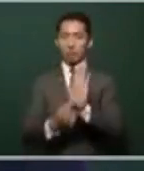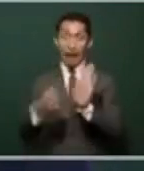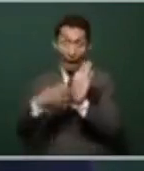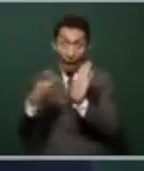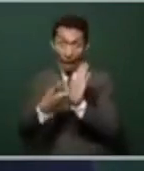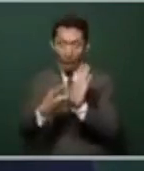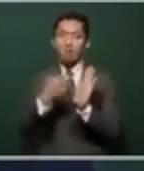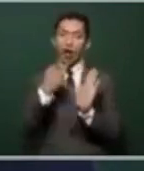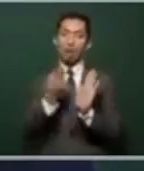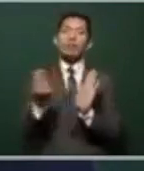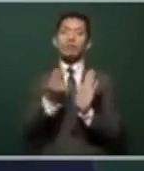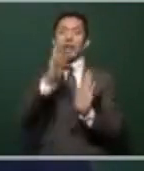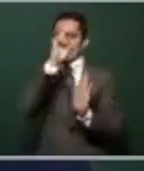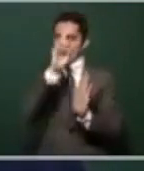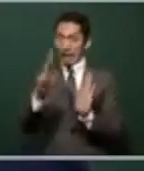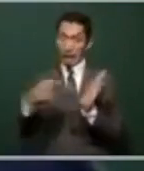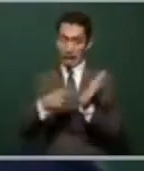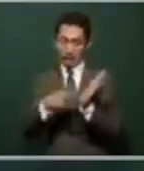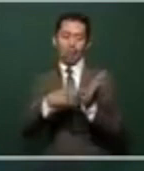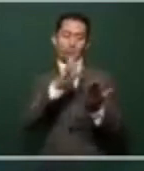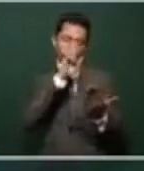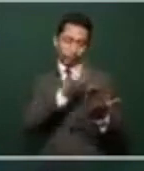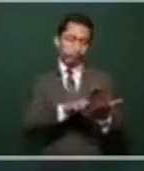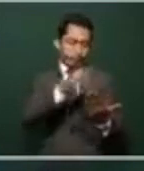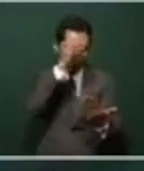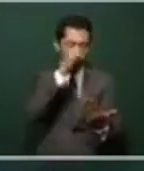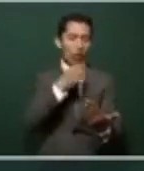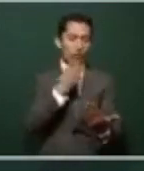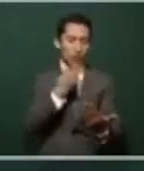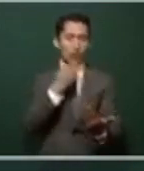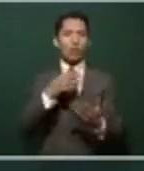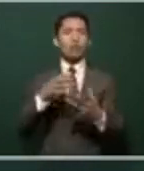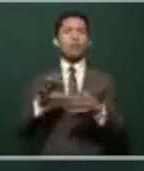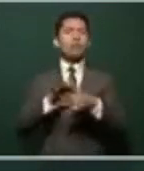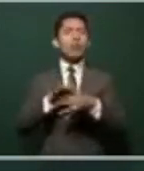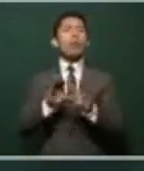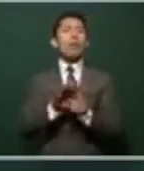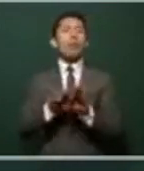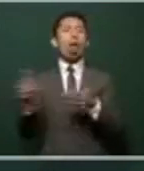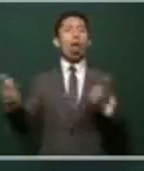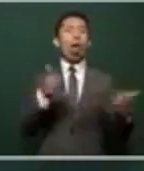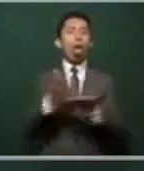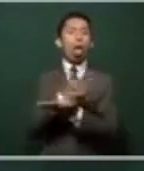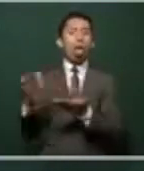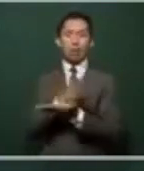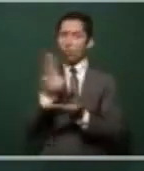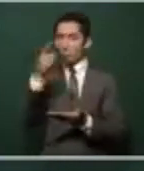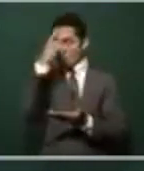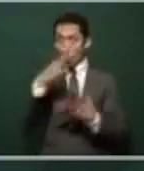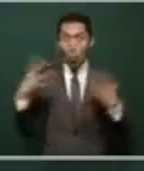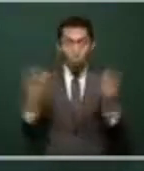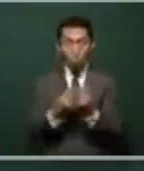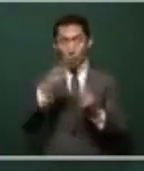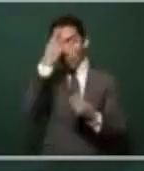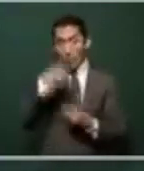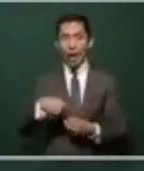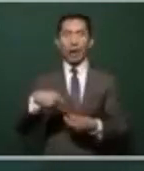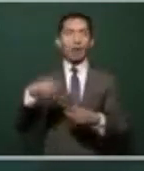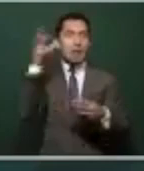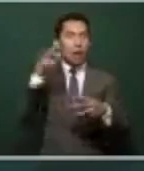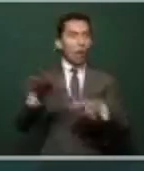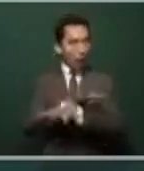respetarnos y a trabajar unidos por la transformación de Hidalgo y por la transformación del